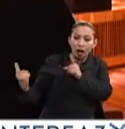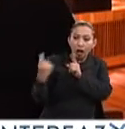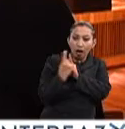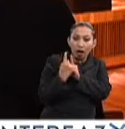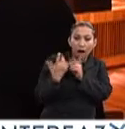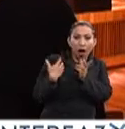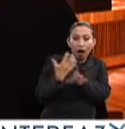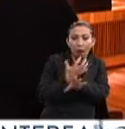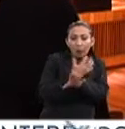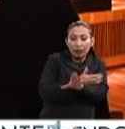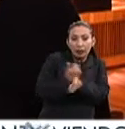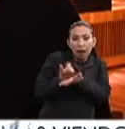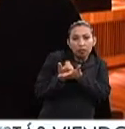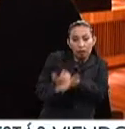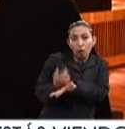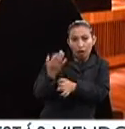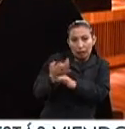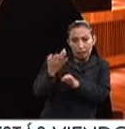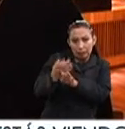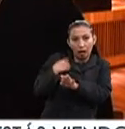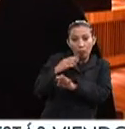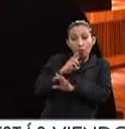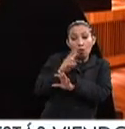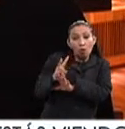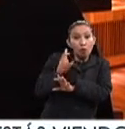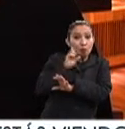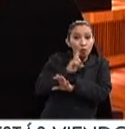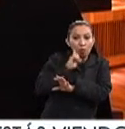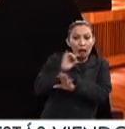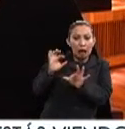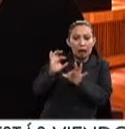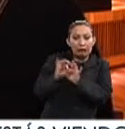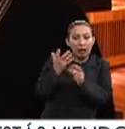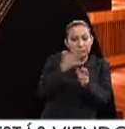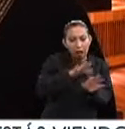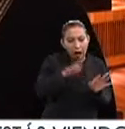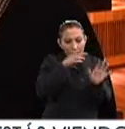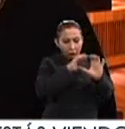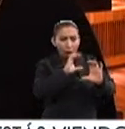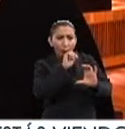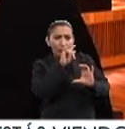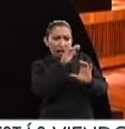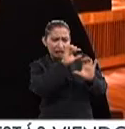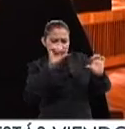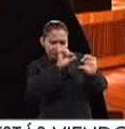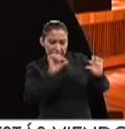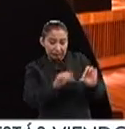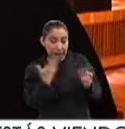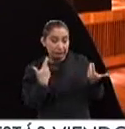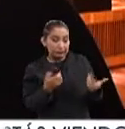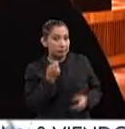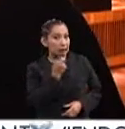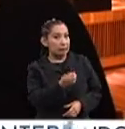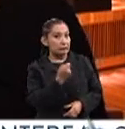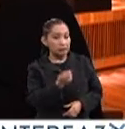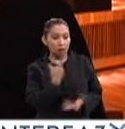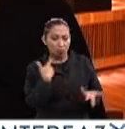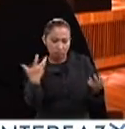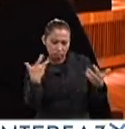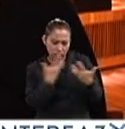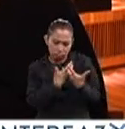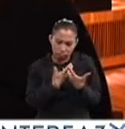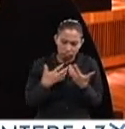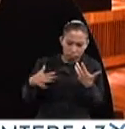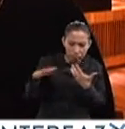hacemos también acompañamiento, porque como en este caso con Sonia, hacemos áreas de ópera, pues significa justamente